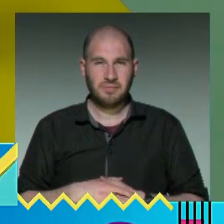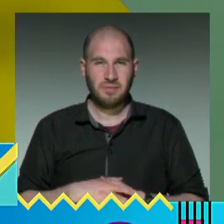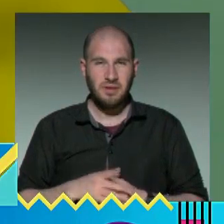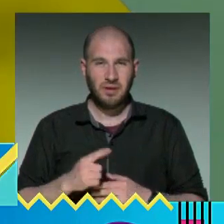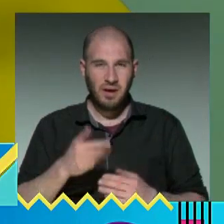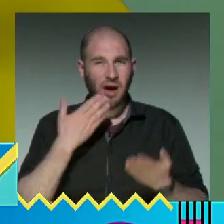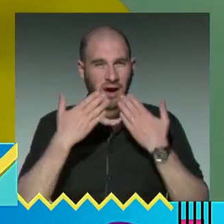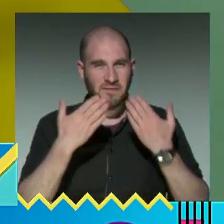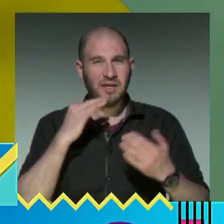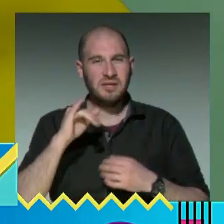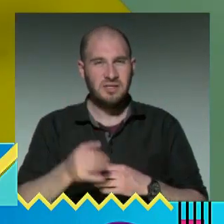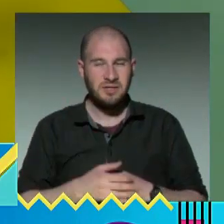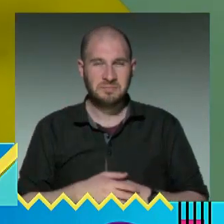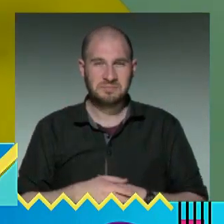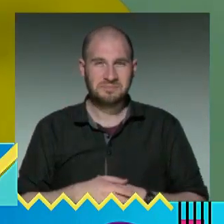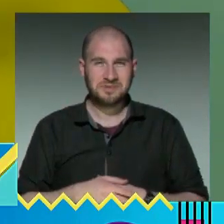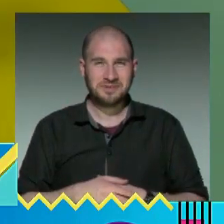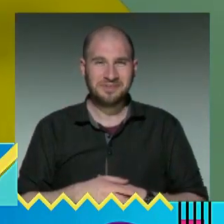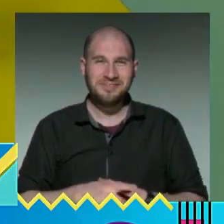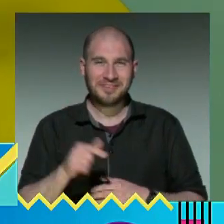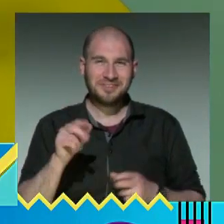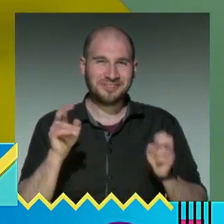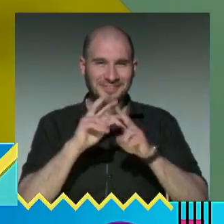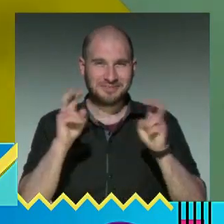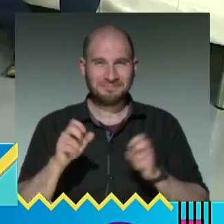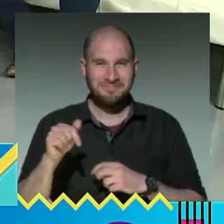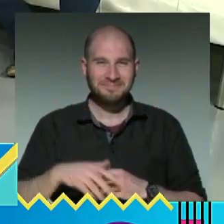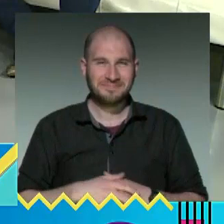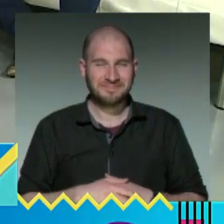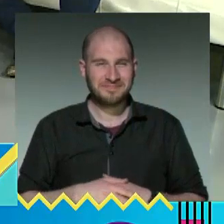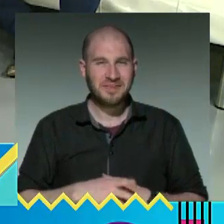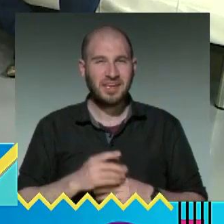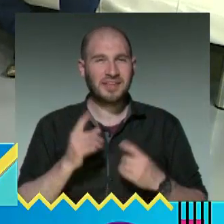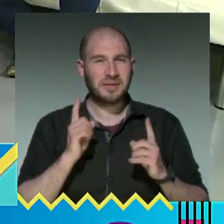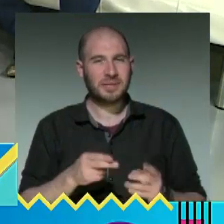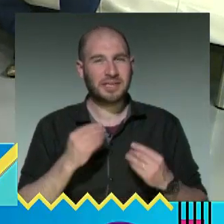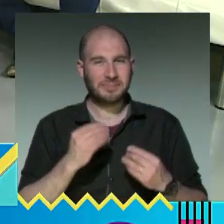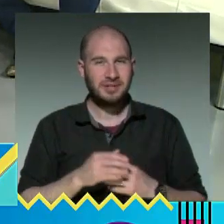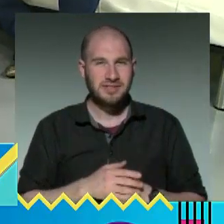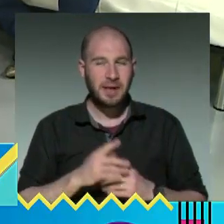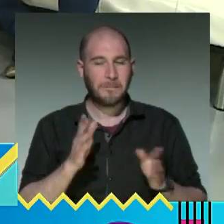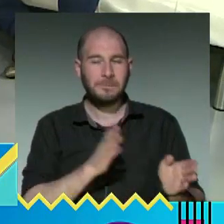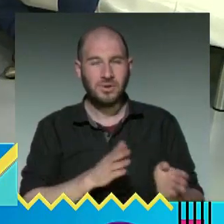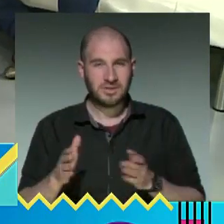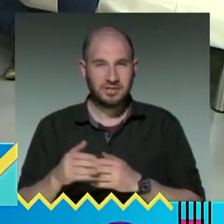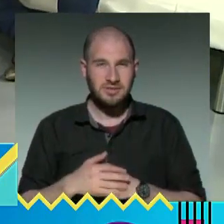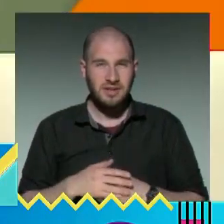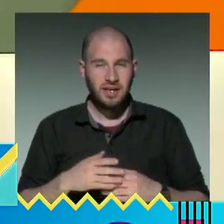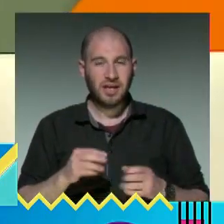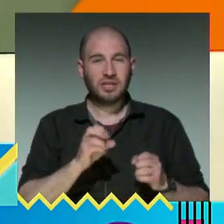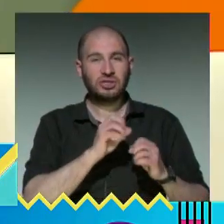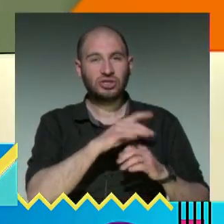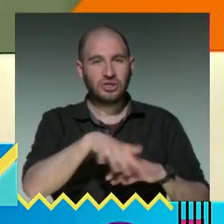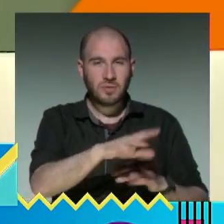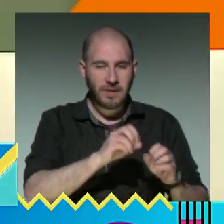puedan conversar sobre esto, ¿no? Bien. También lo que ocurre es que se da el proceso, bueno, del avance urbano sobre